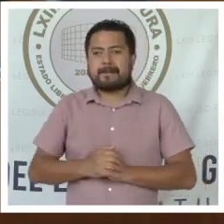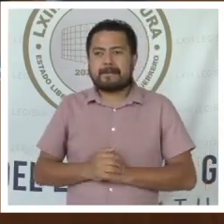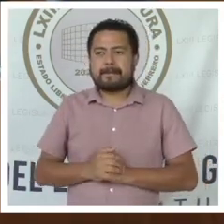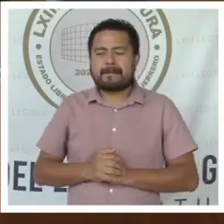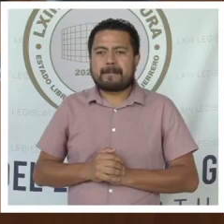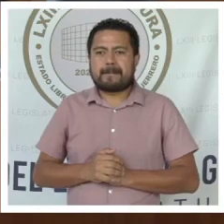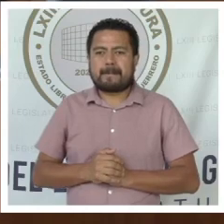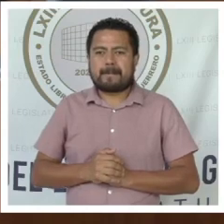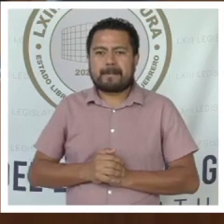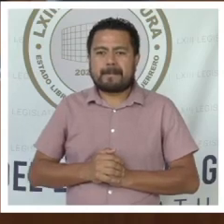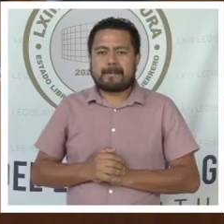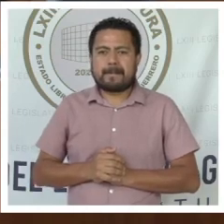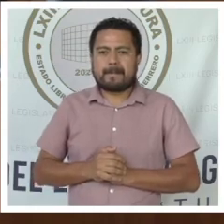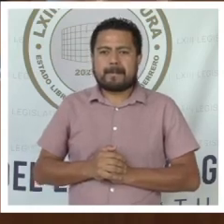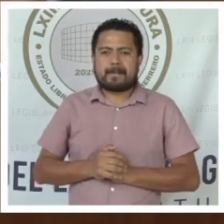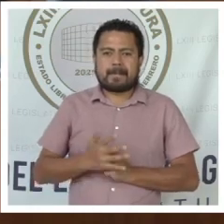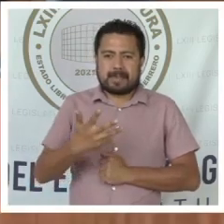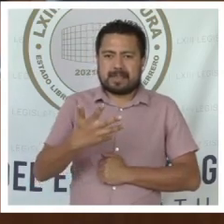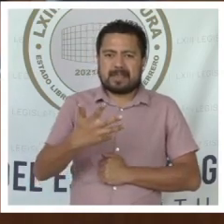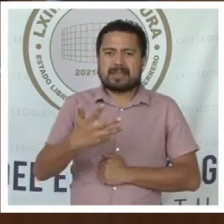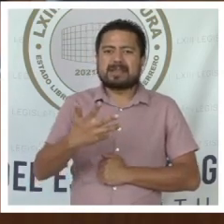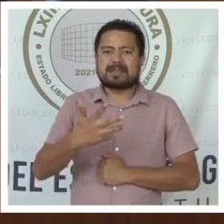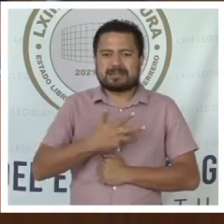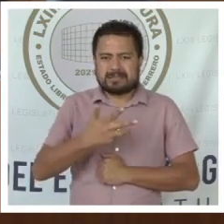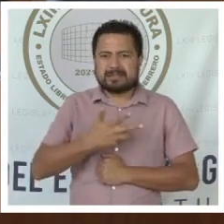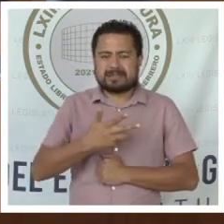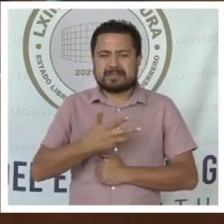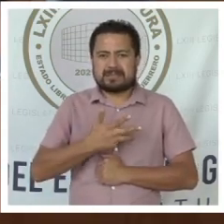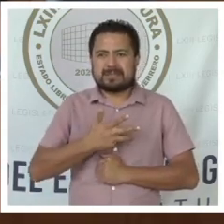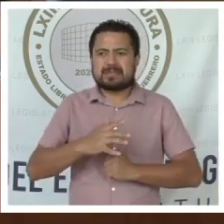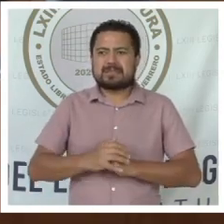tenemos ahí en